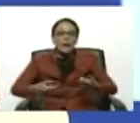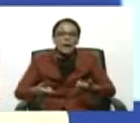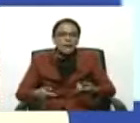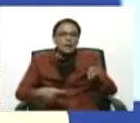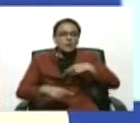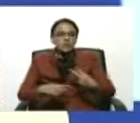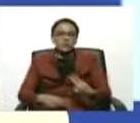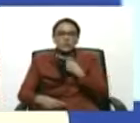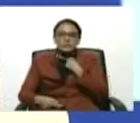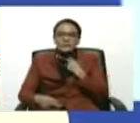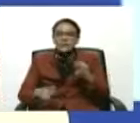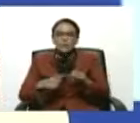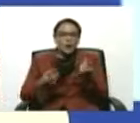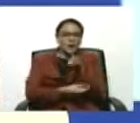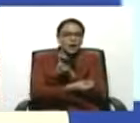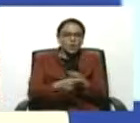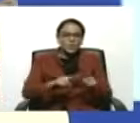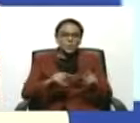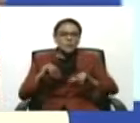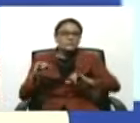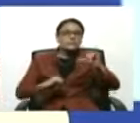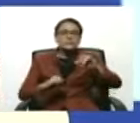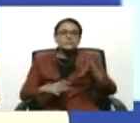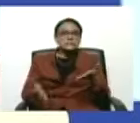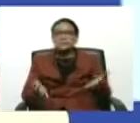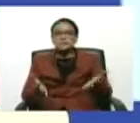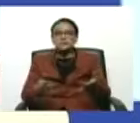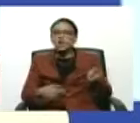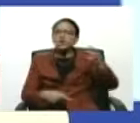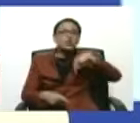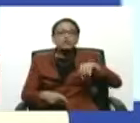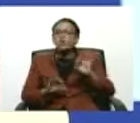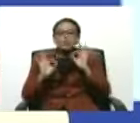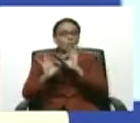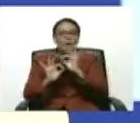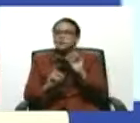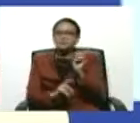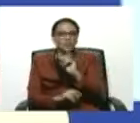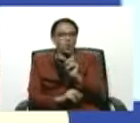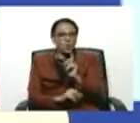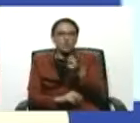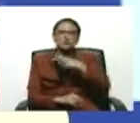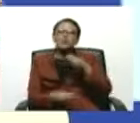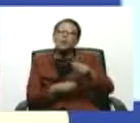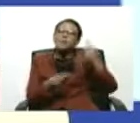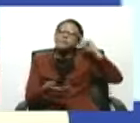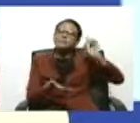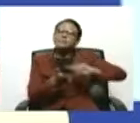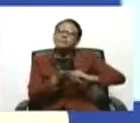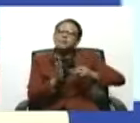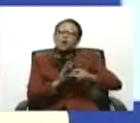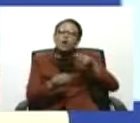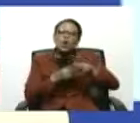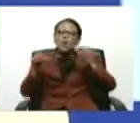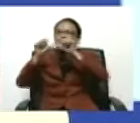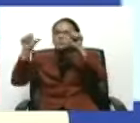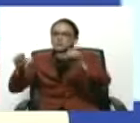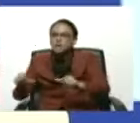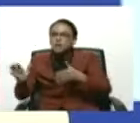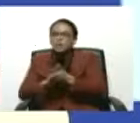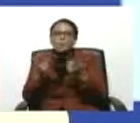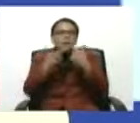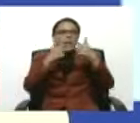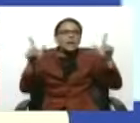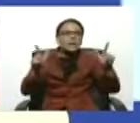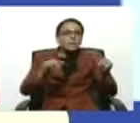el pueblo sufre lo que se hizo en China fue comenzar desarrollar el Libre Mercado